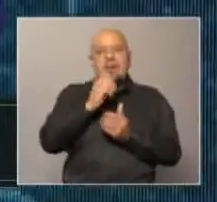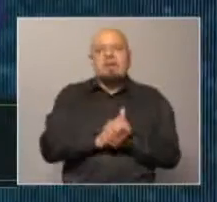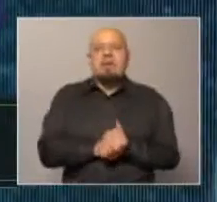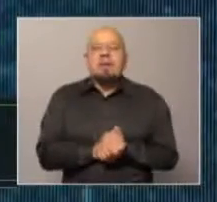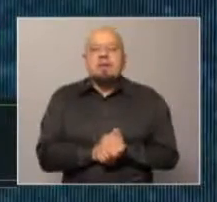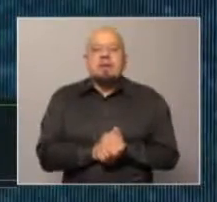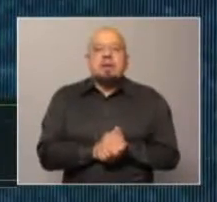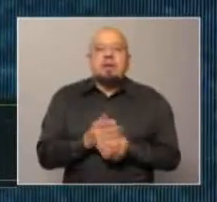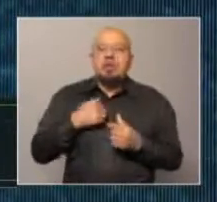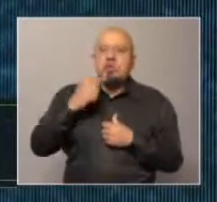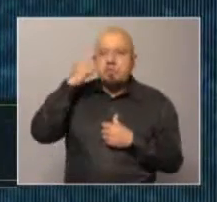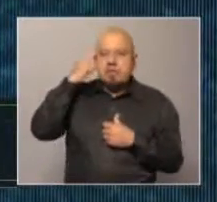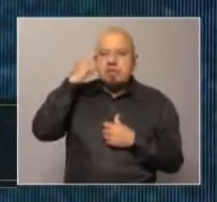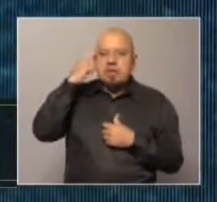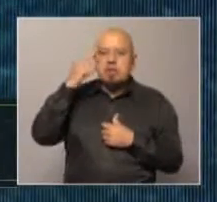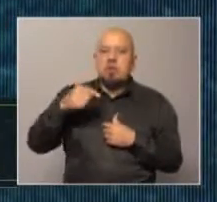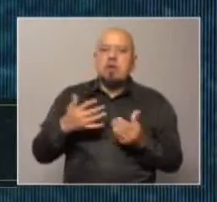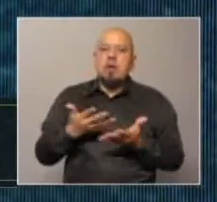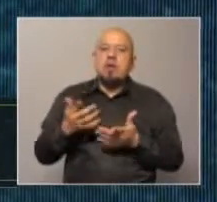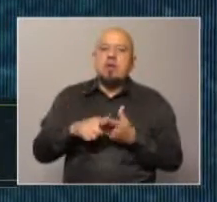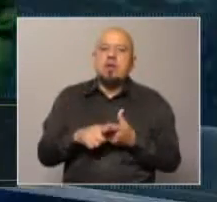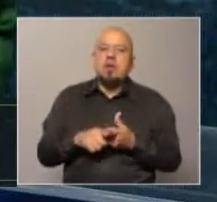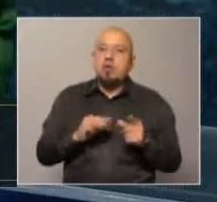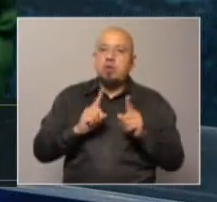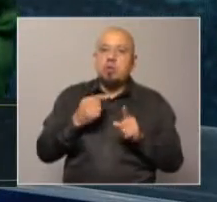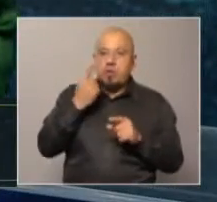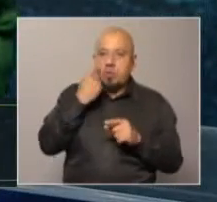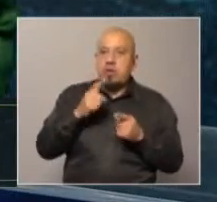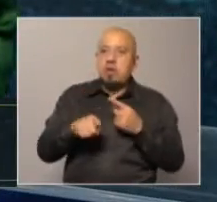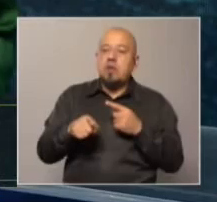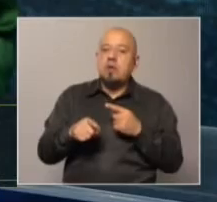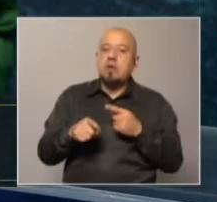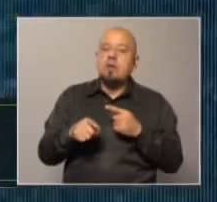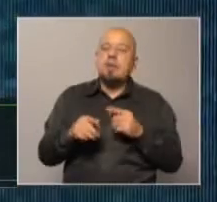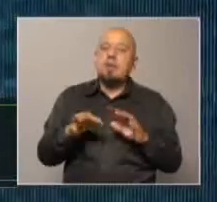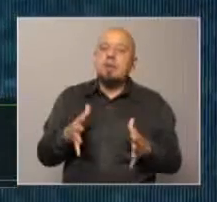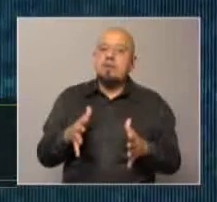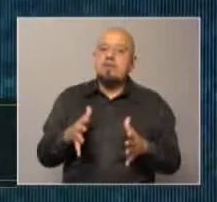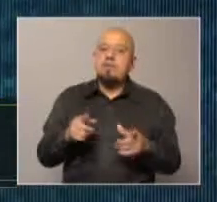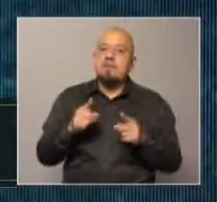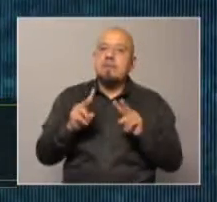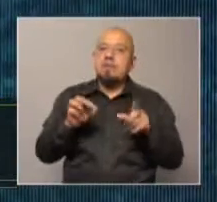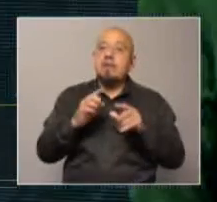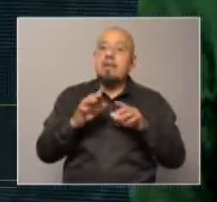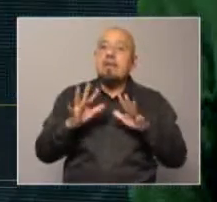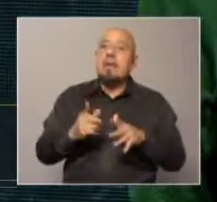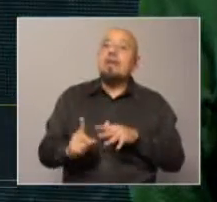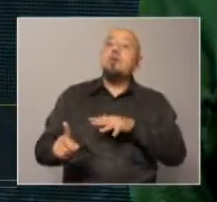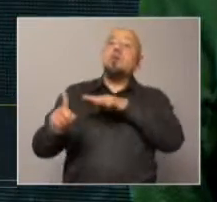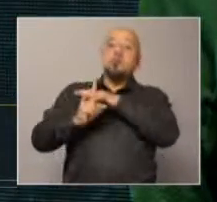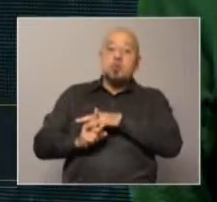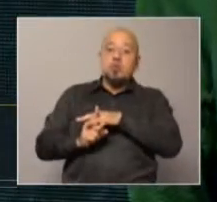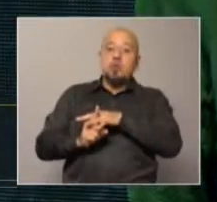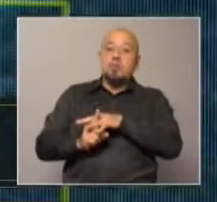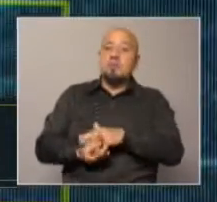da cuenta. Estamos en una época de tantas siglas que no me di cuenta cuando lo dijiste. Me llamó la atención de que es de inclusión, ¿no? O sea,